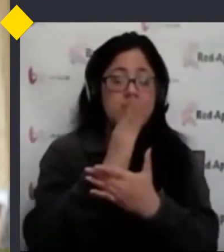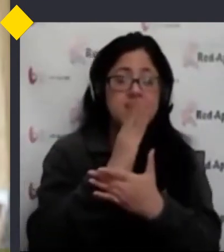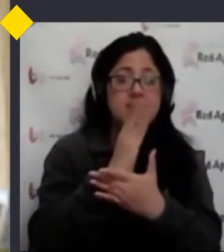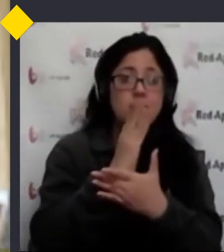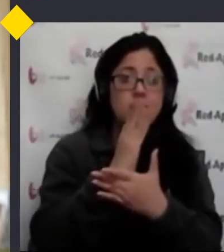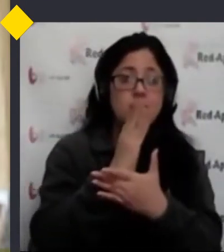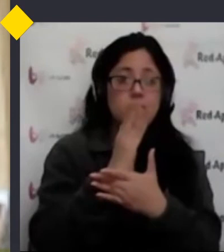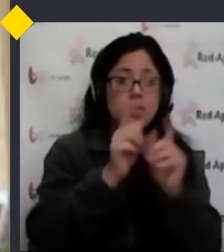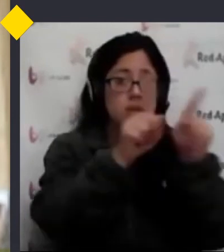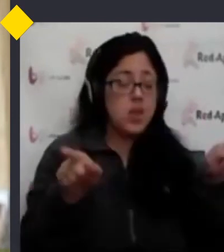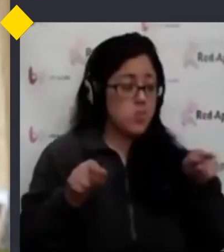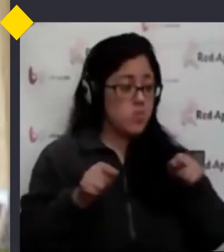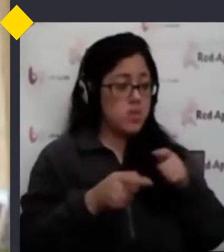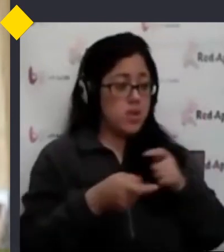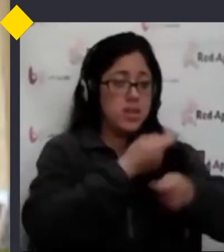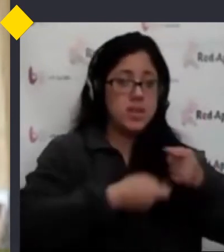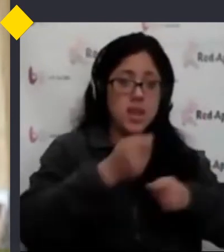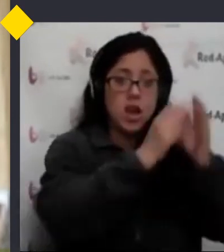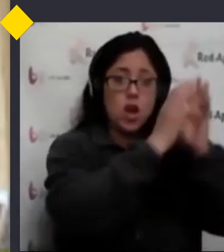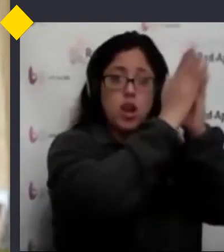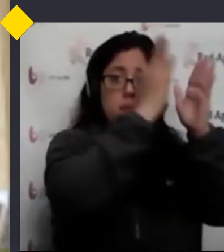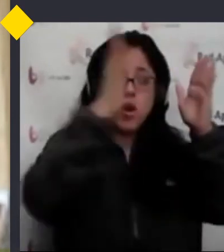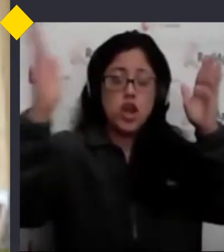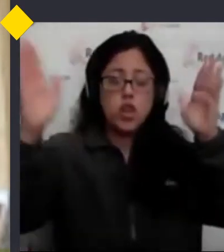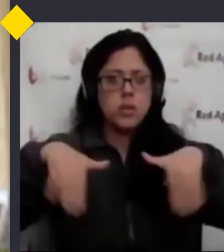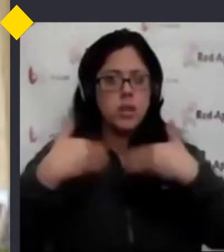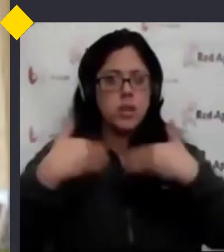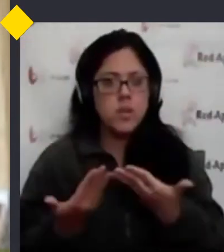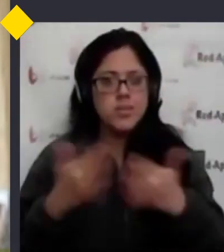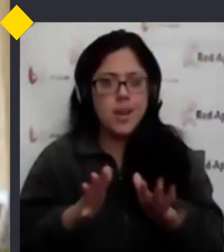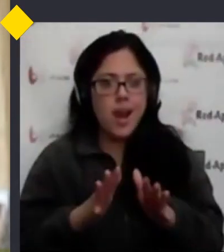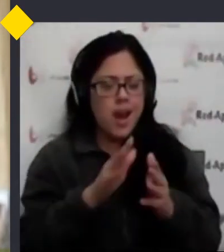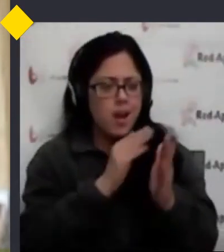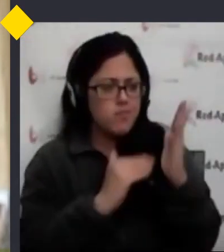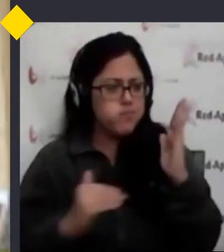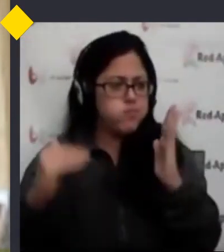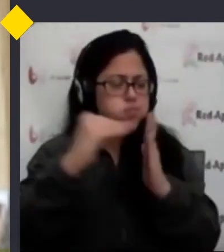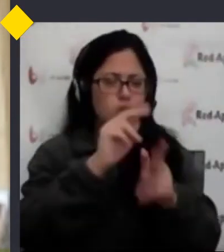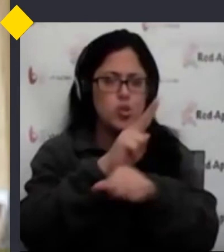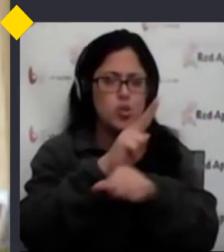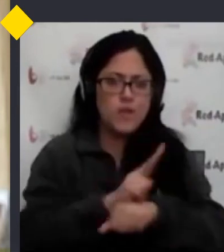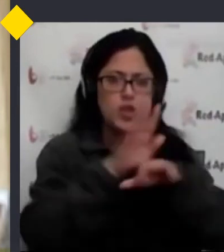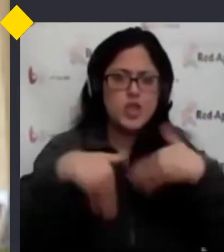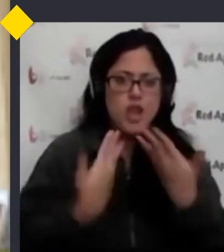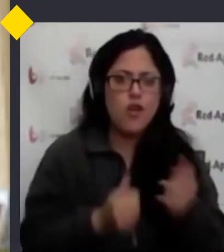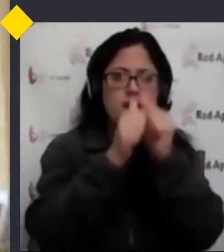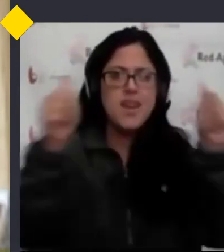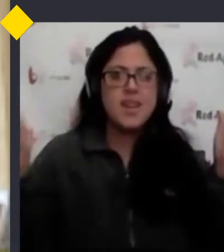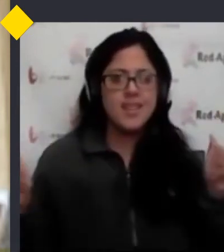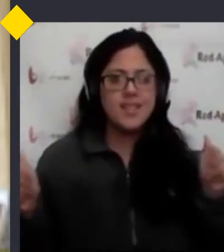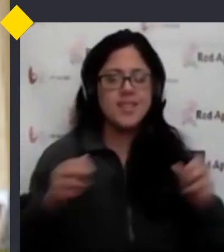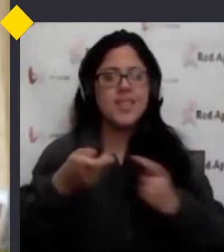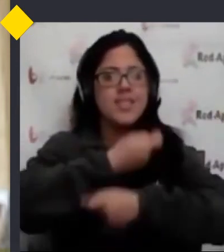fueron ascendidos a supervisores, jefes, y que hoy día han llegado a ocupar cargos de gerentes de venta, ¿ya? Y que están hoy día liderando un equipo grande de trabajo.